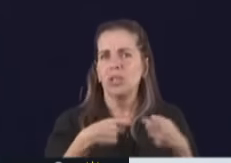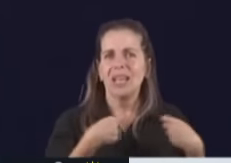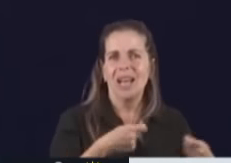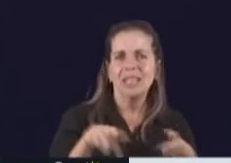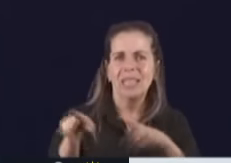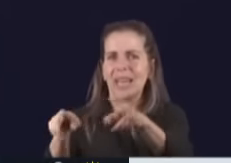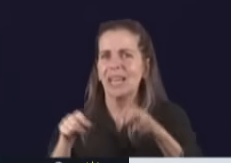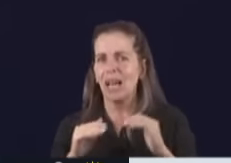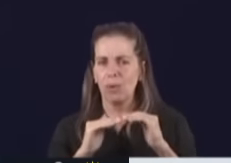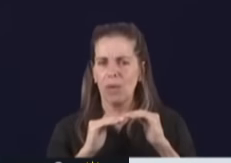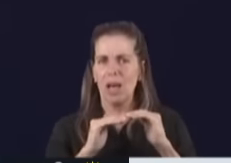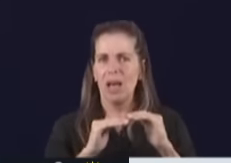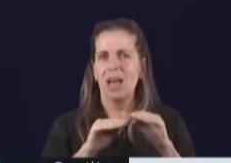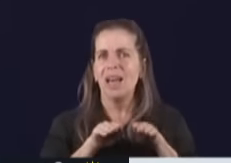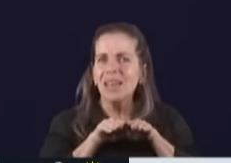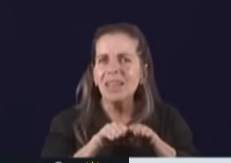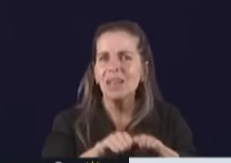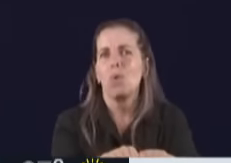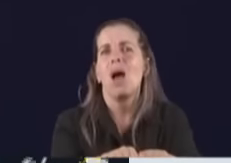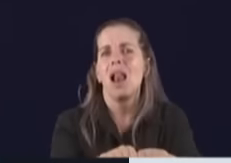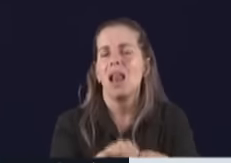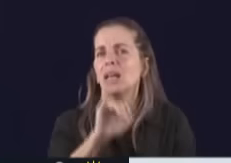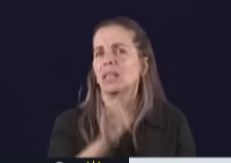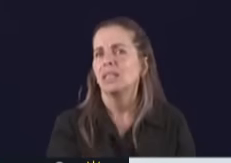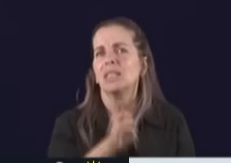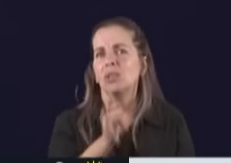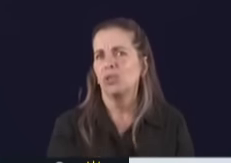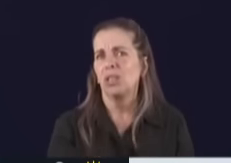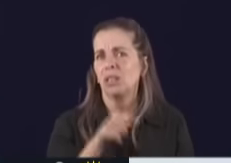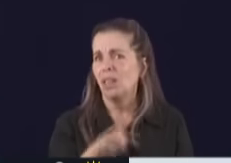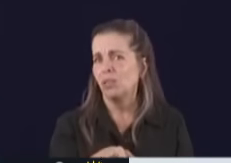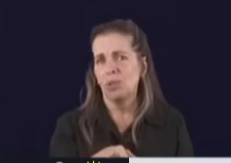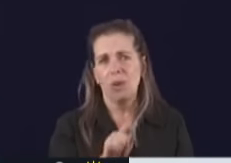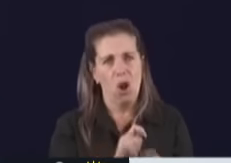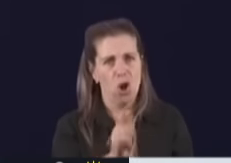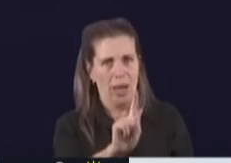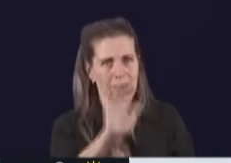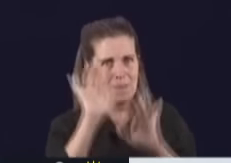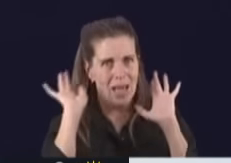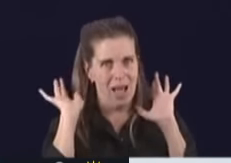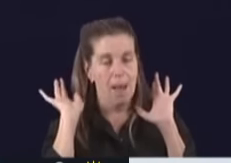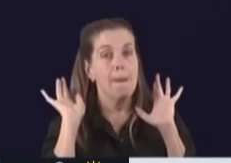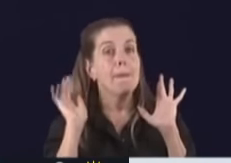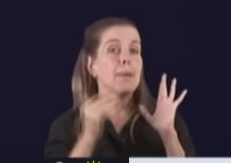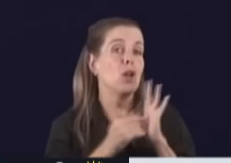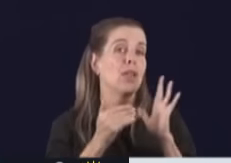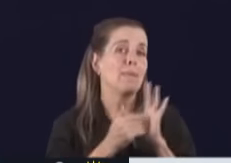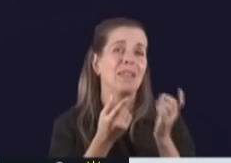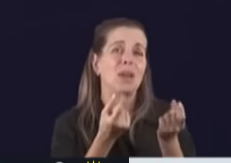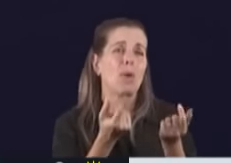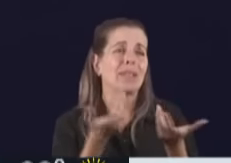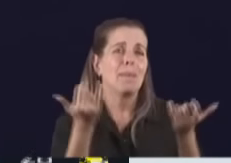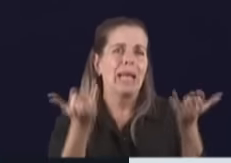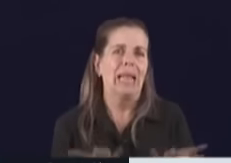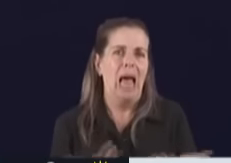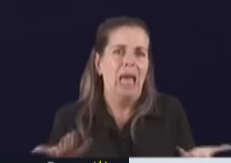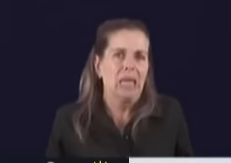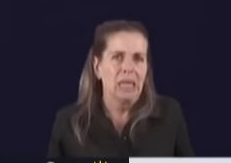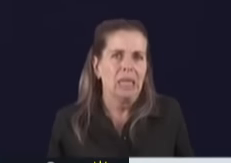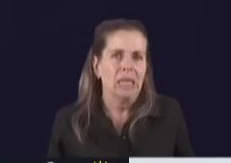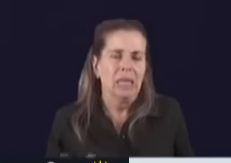depende de determinados factores, no el equilibrio fiscal, porque eso es innegociable, pero sí de cuántos recursos uno disponga para